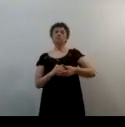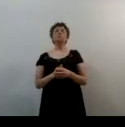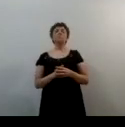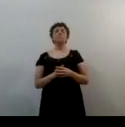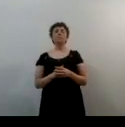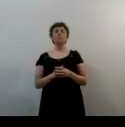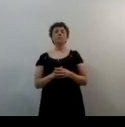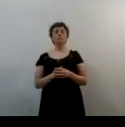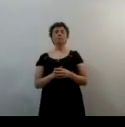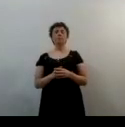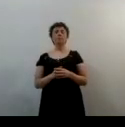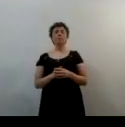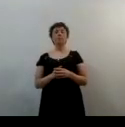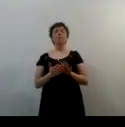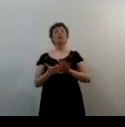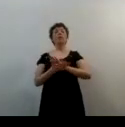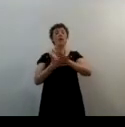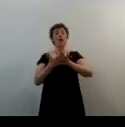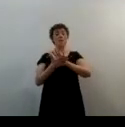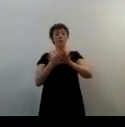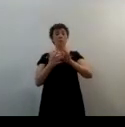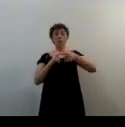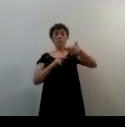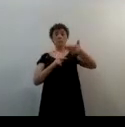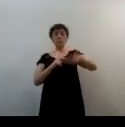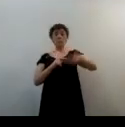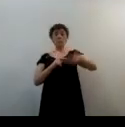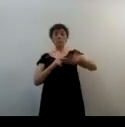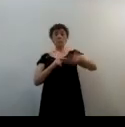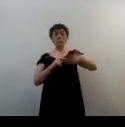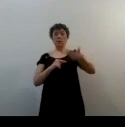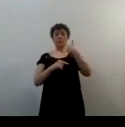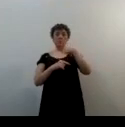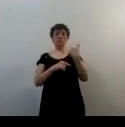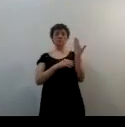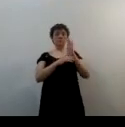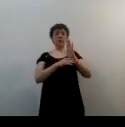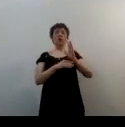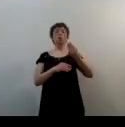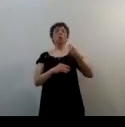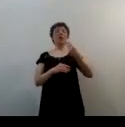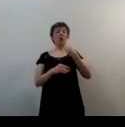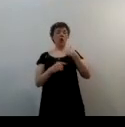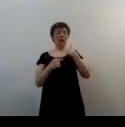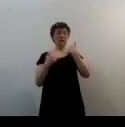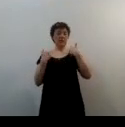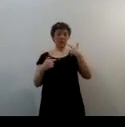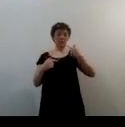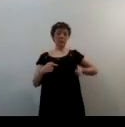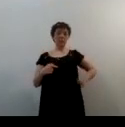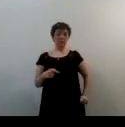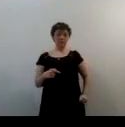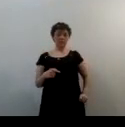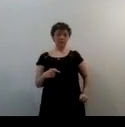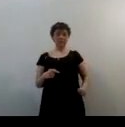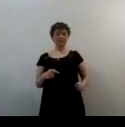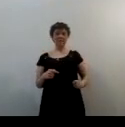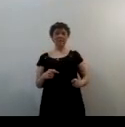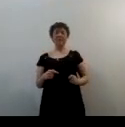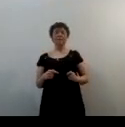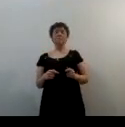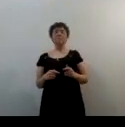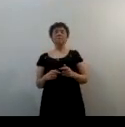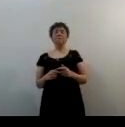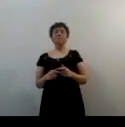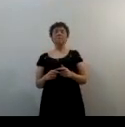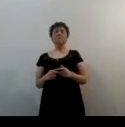Y claro, y hablando de patas, pues hombre, yo me presentaba hablando que soy nutricionista, pero os digo, independientemente que, sea, que